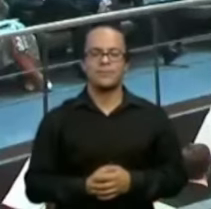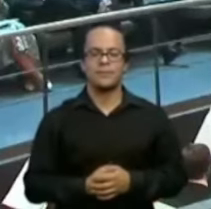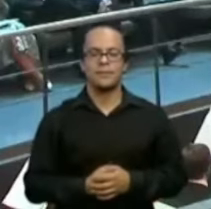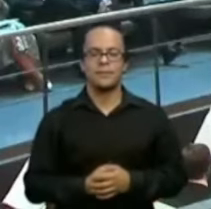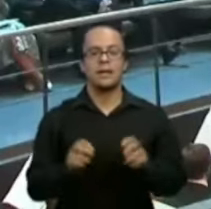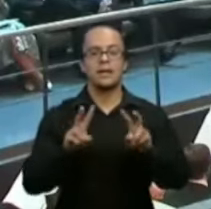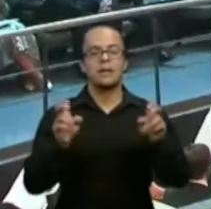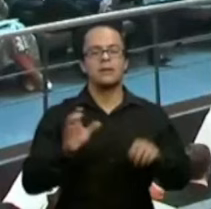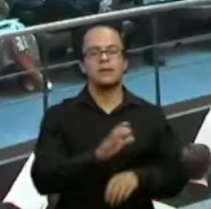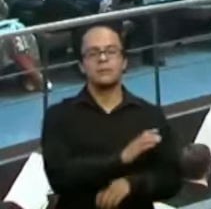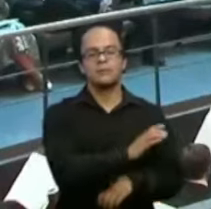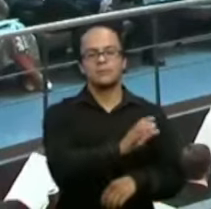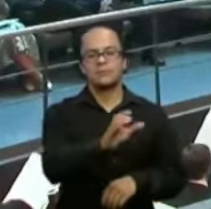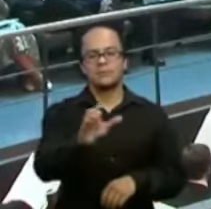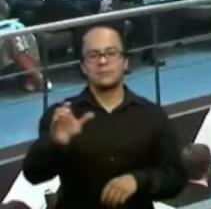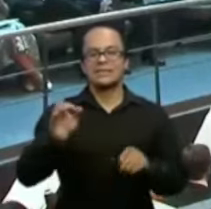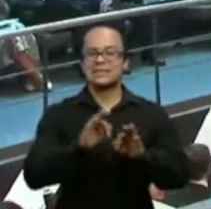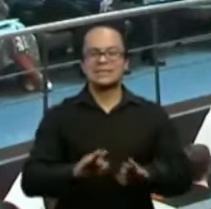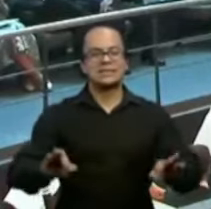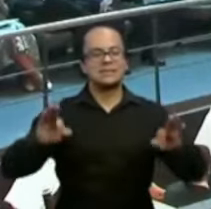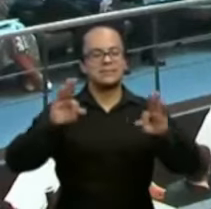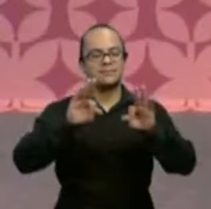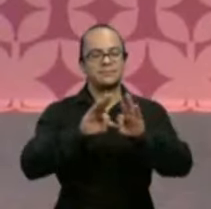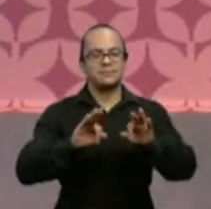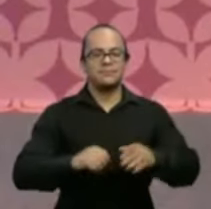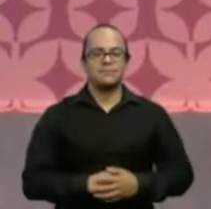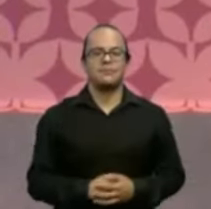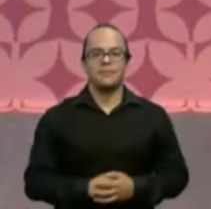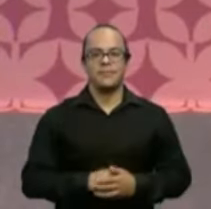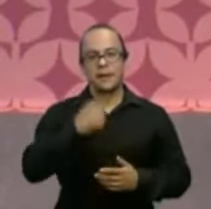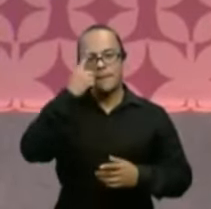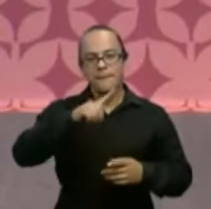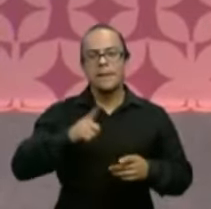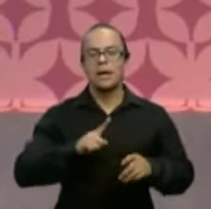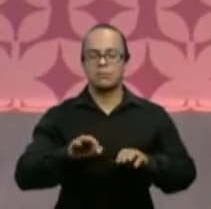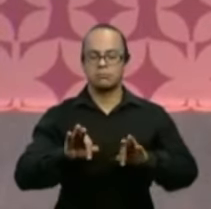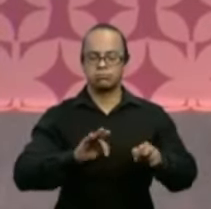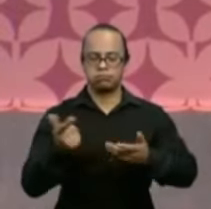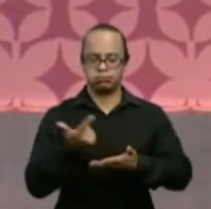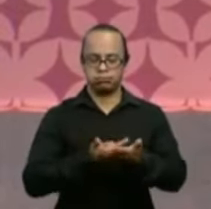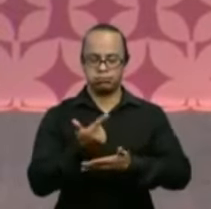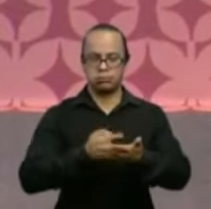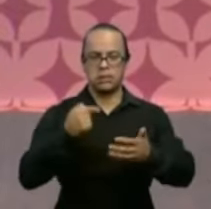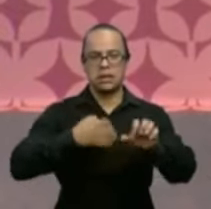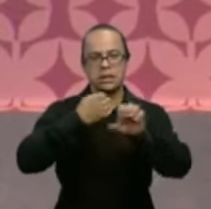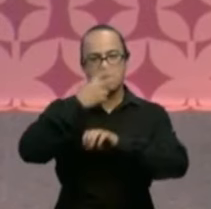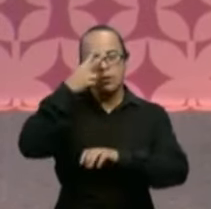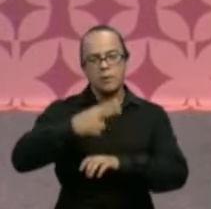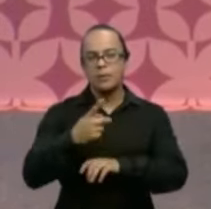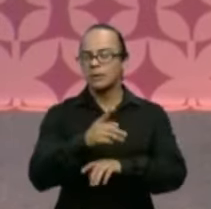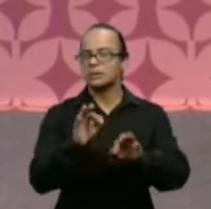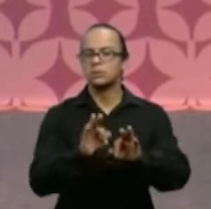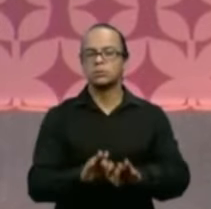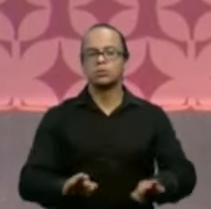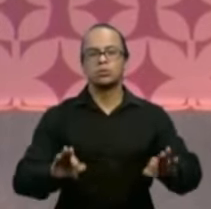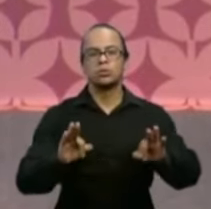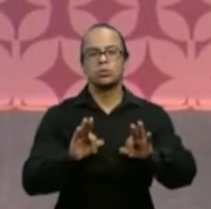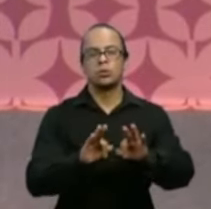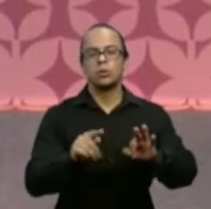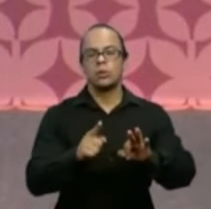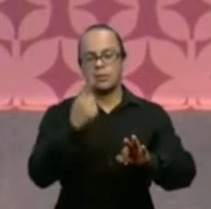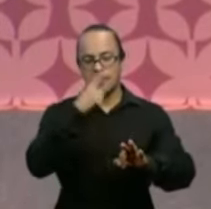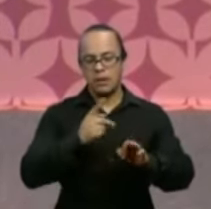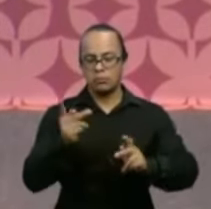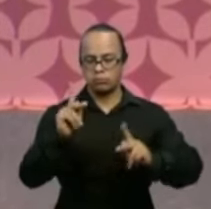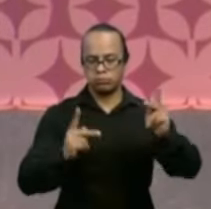campo es un sector fundamental para nuestra economía y nuestro Estado. Es uno de los principales productores de alimentos